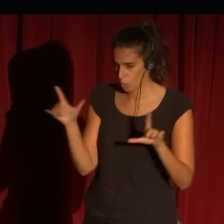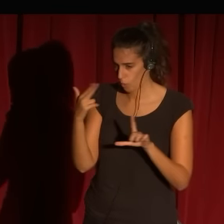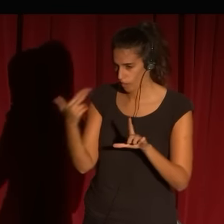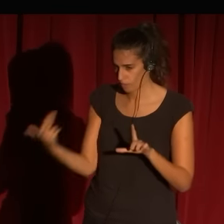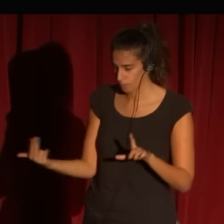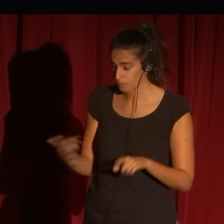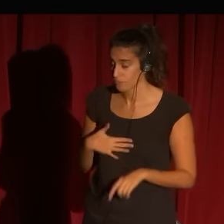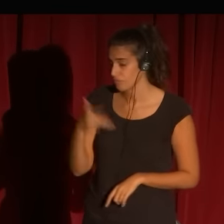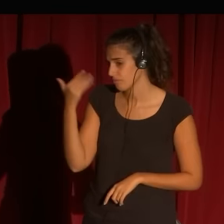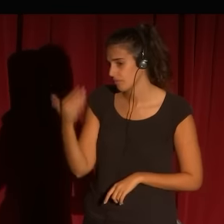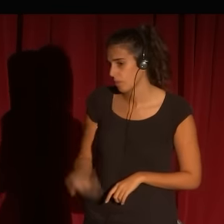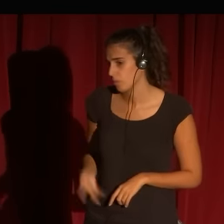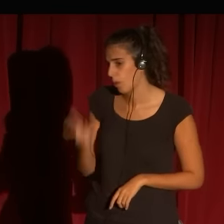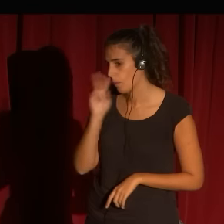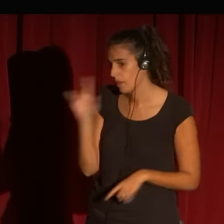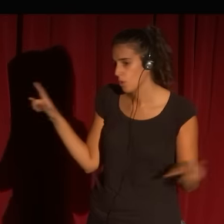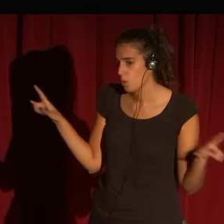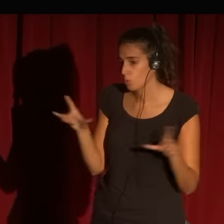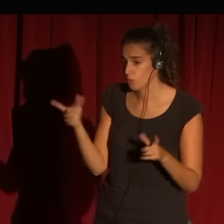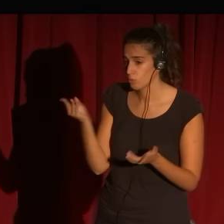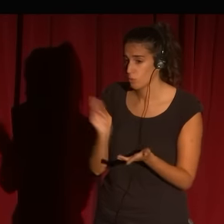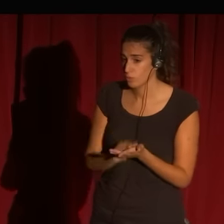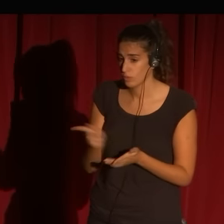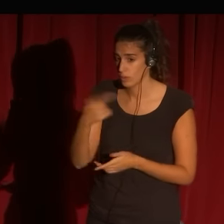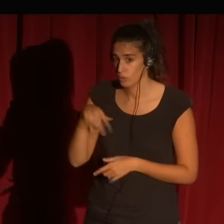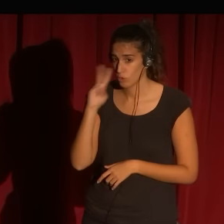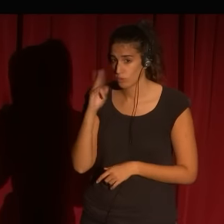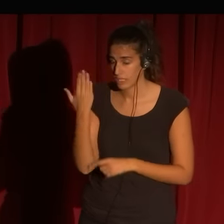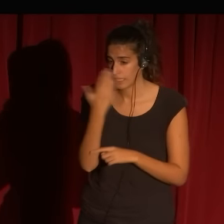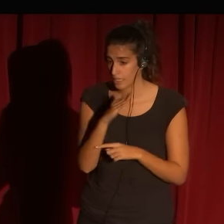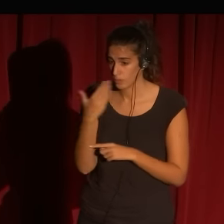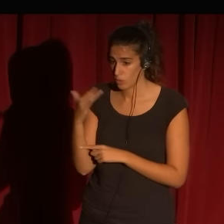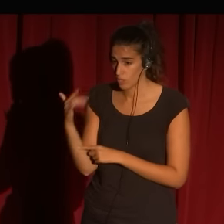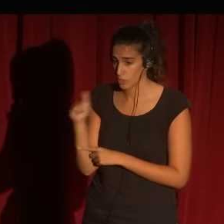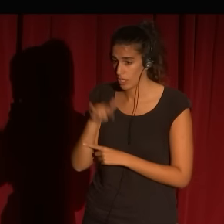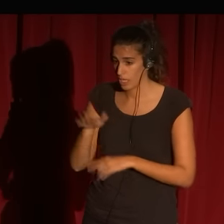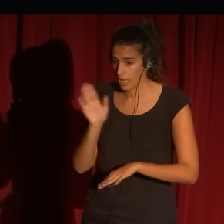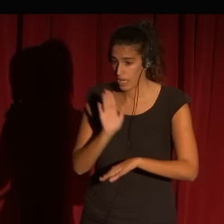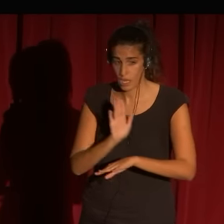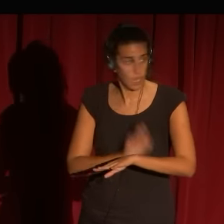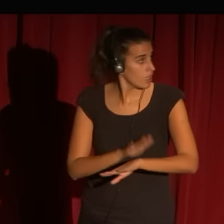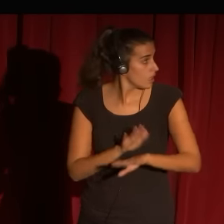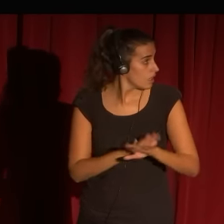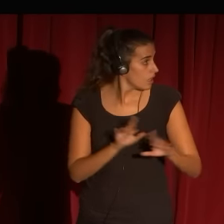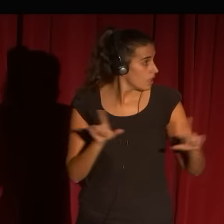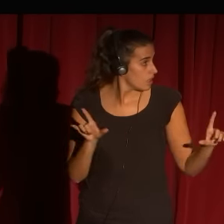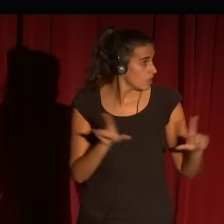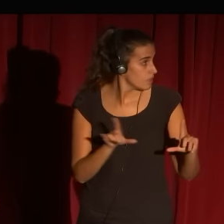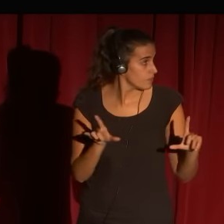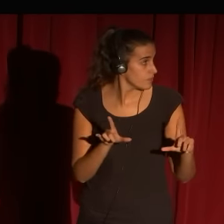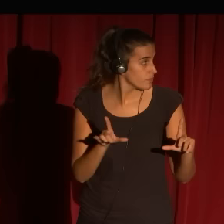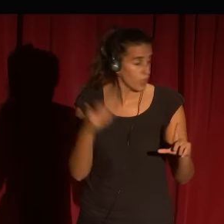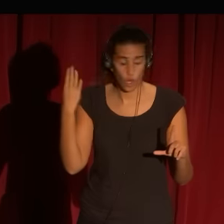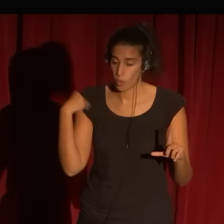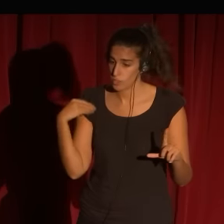y es importante yo creo ver cuadros como muchos de los que veis en la exposición este que está en la parte izquierda de la imagen por ejemplo como lo